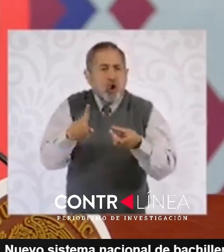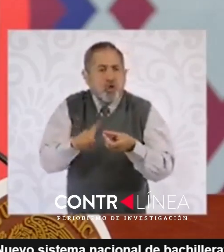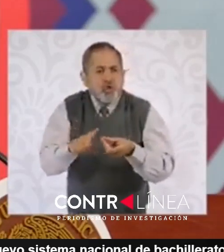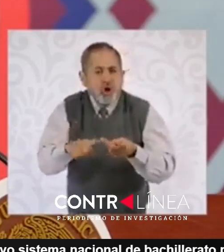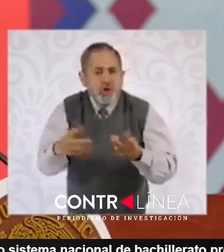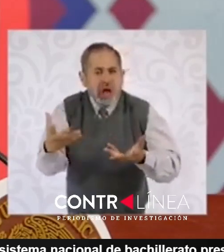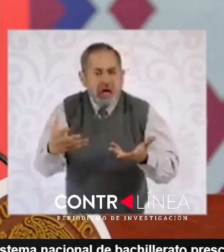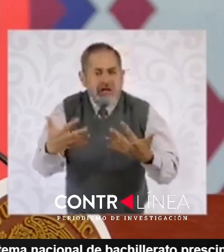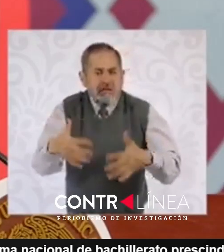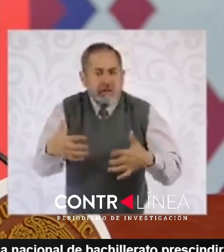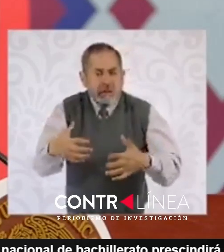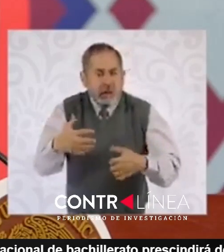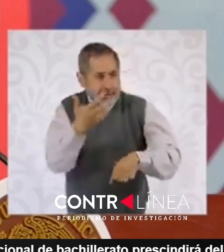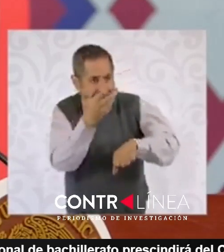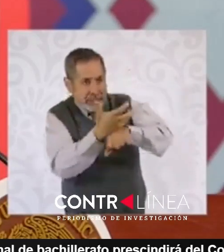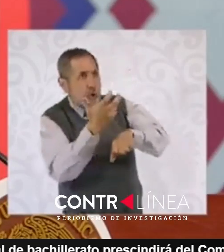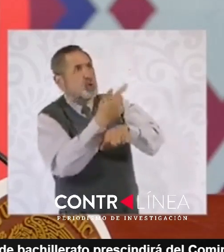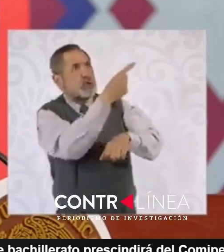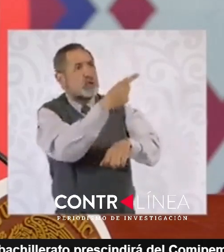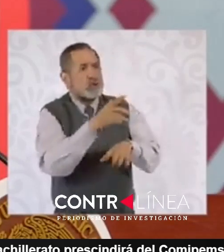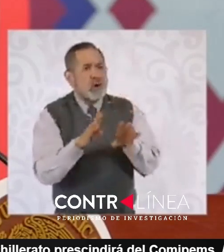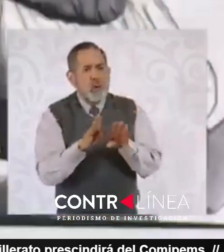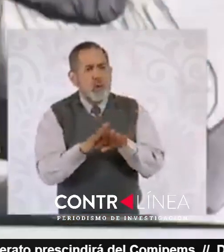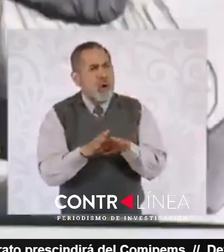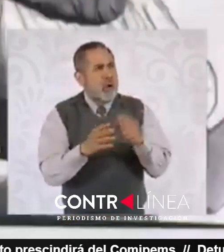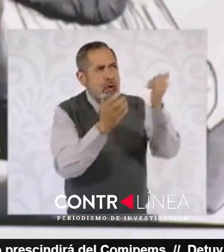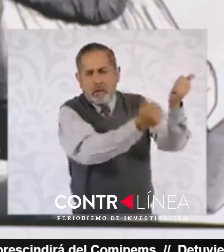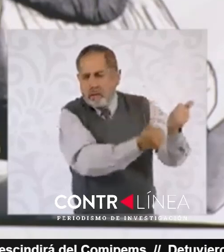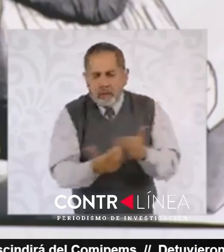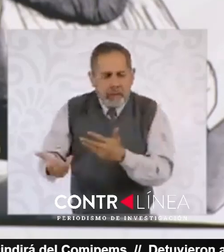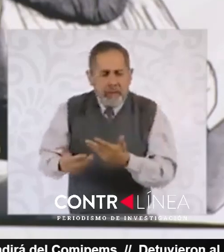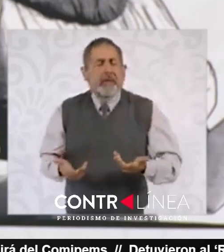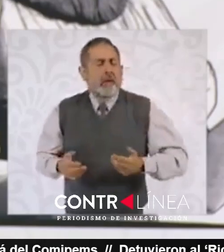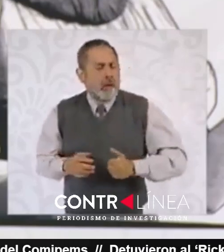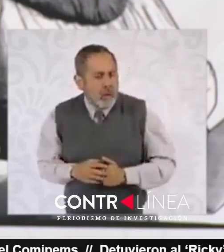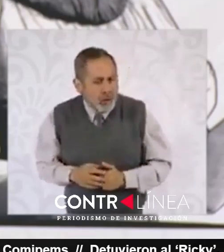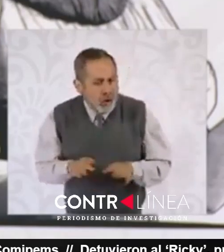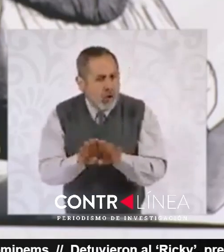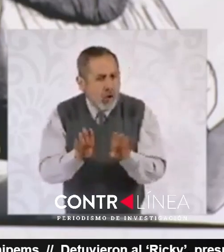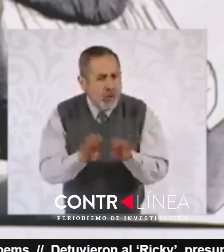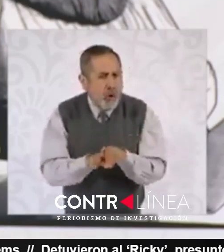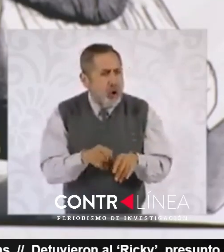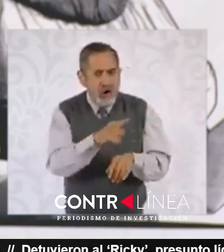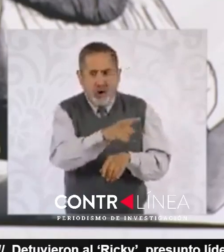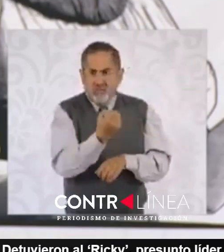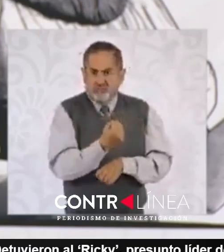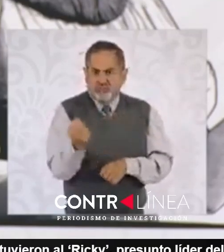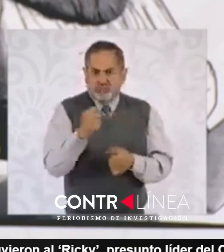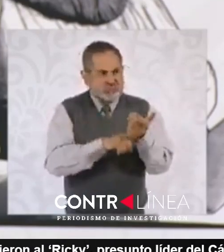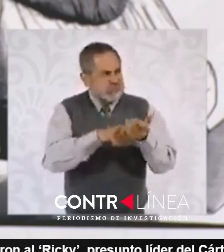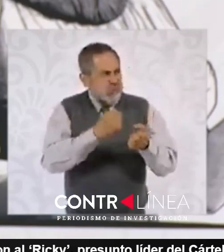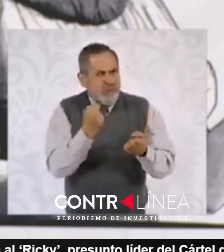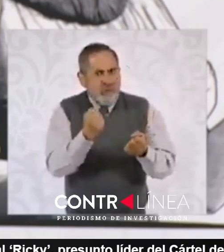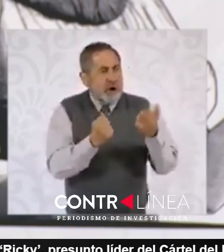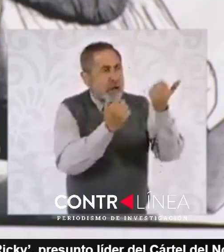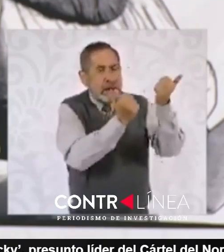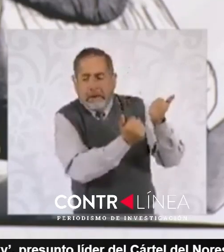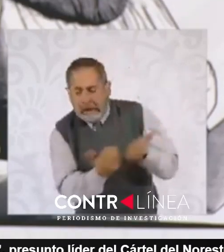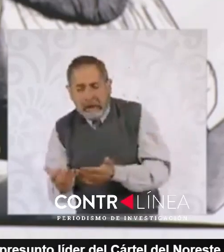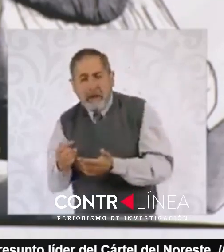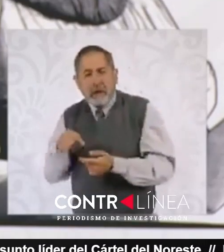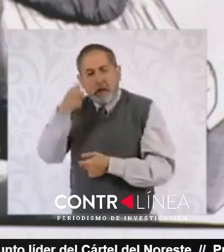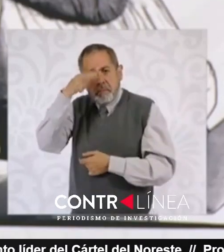ilegal. Entonces, ¿cómo es que estas armas de alto poder pasan de Estados Unidos a México?